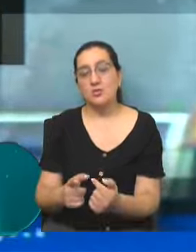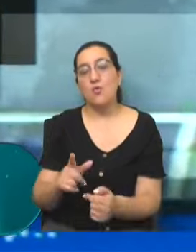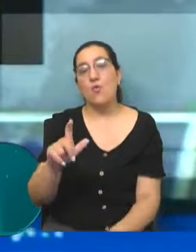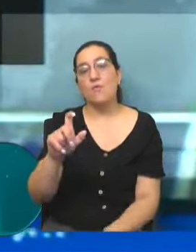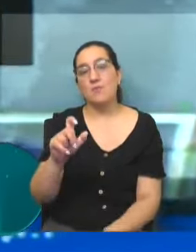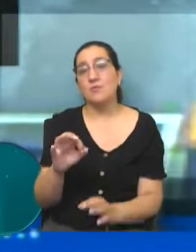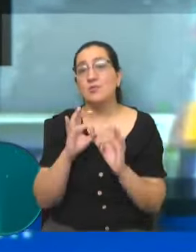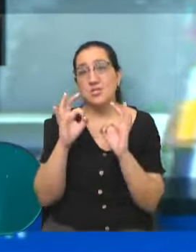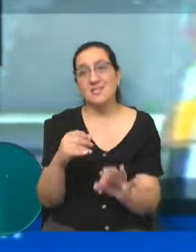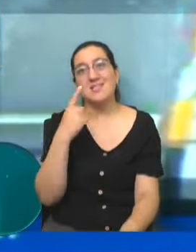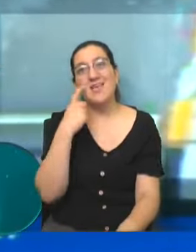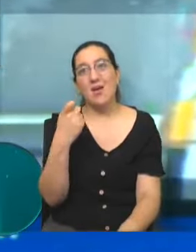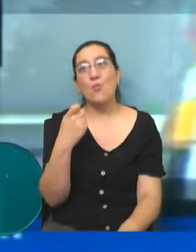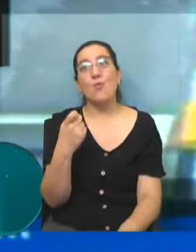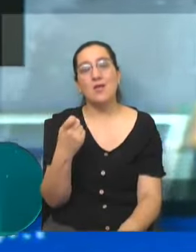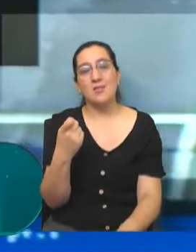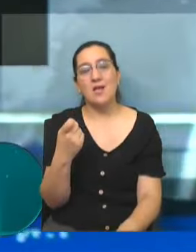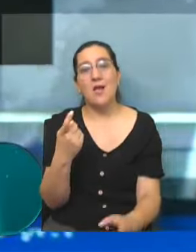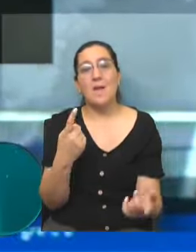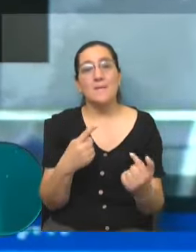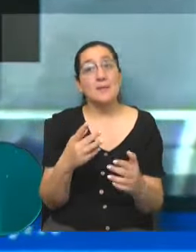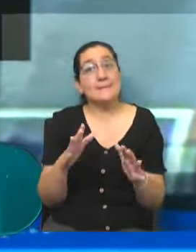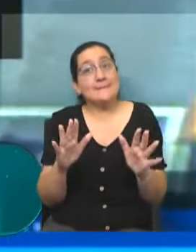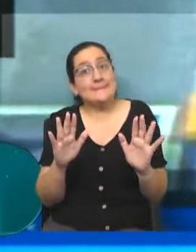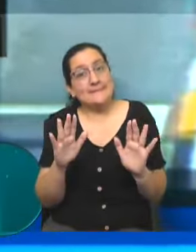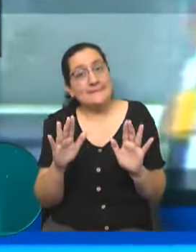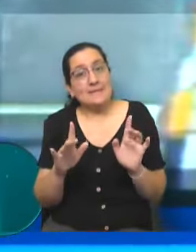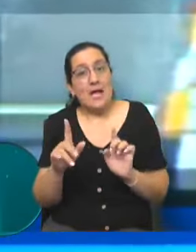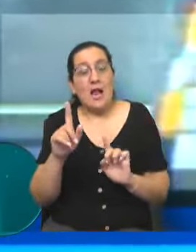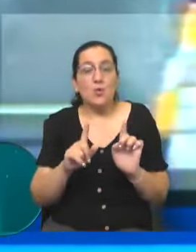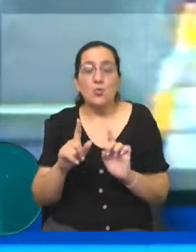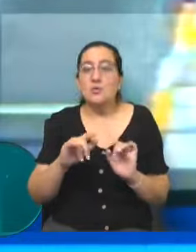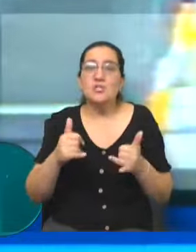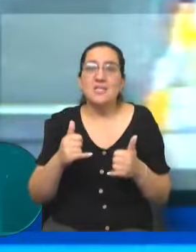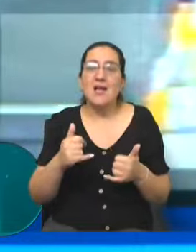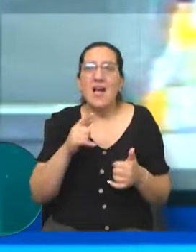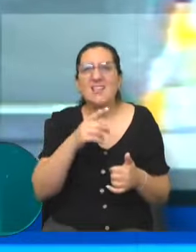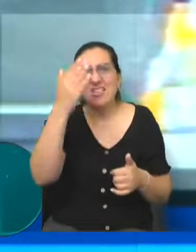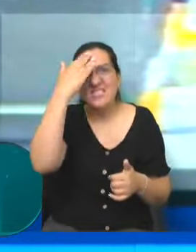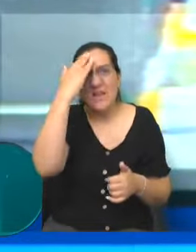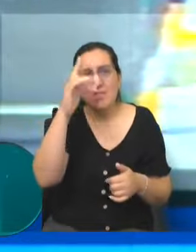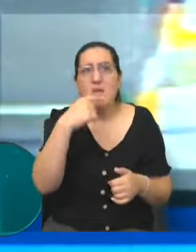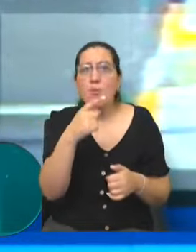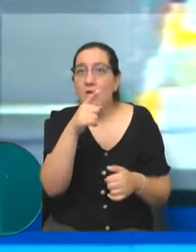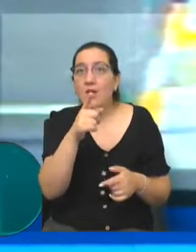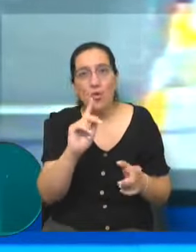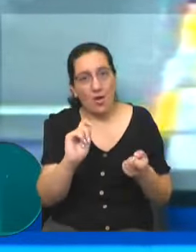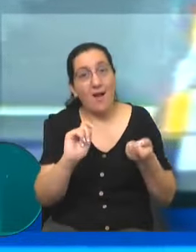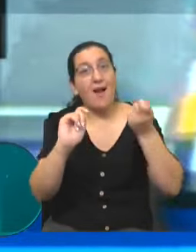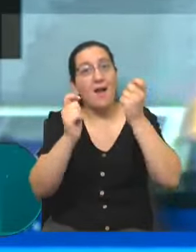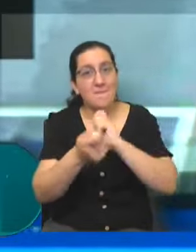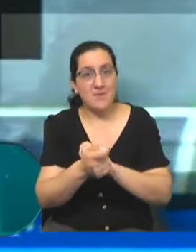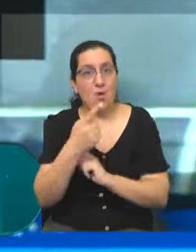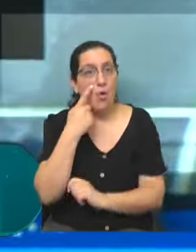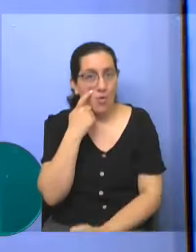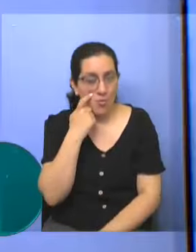uno llega ahí y se da cuenta con el semáforo, pero vieron que hay gente automatizada. Claro. Saber que a partir de mañana la cosa en ese punto